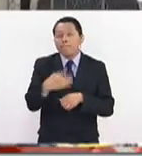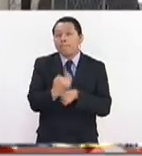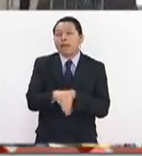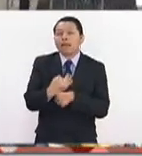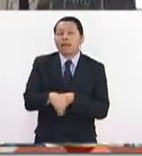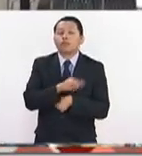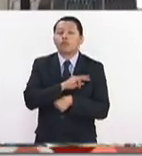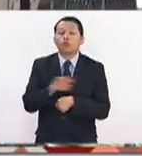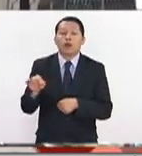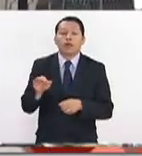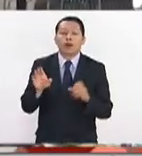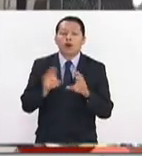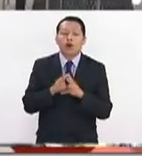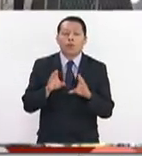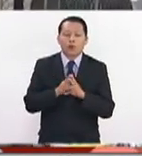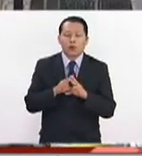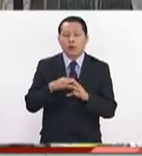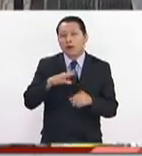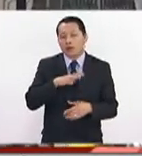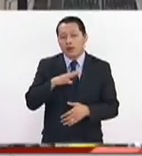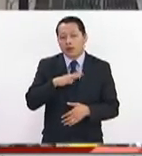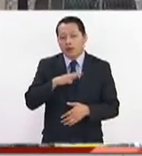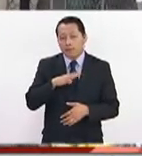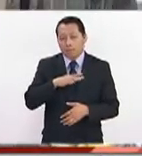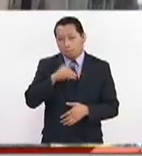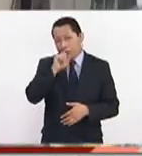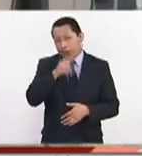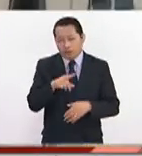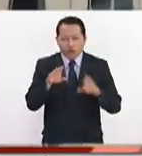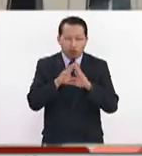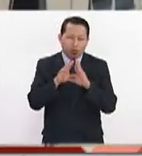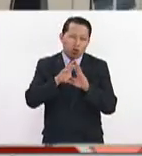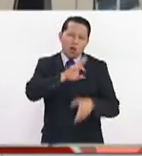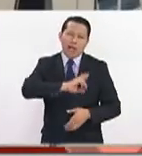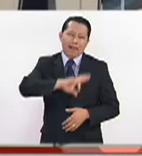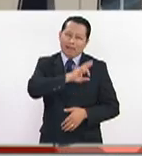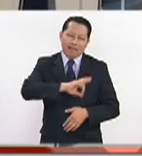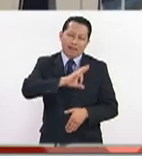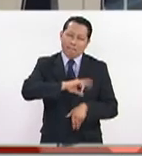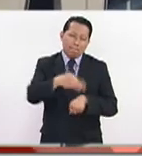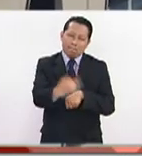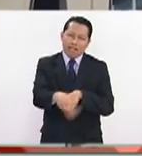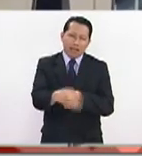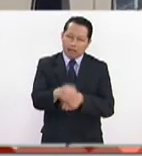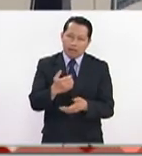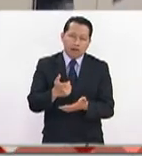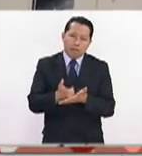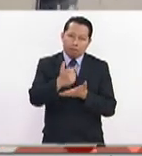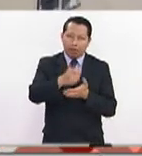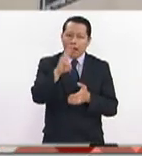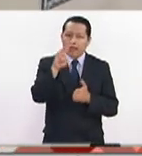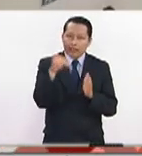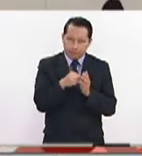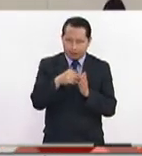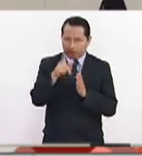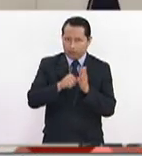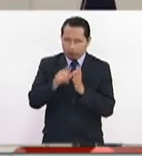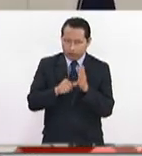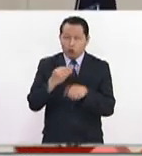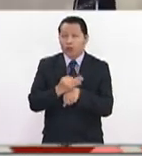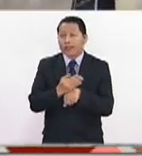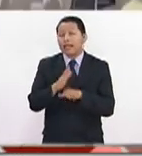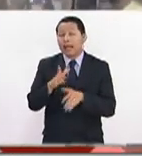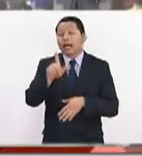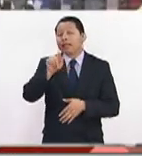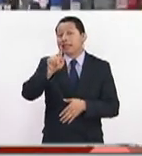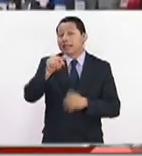temporalmente pues las cuestiones de techo, ¿no? O de casa. Sí. Hoy el gobierno de la ciudad ya entregó más de 70